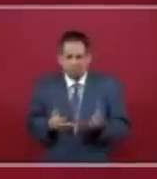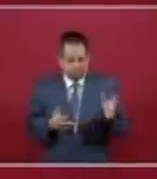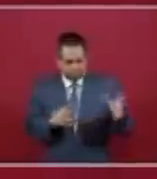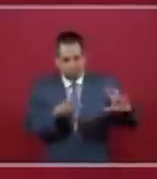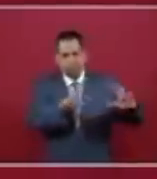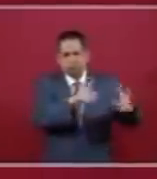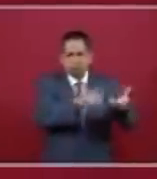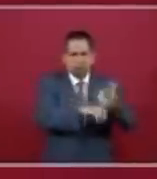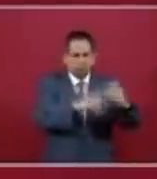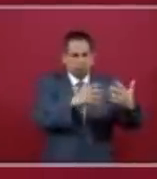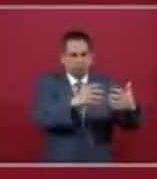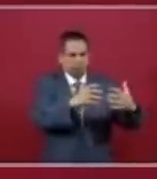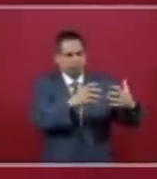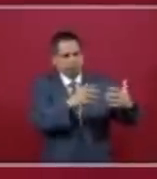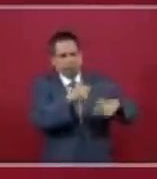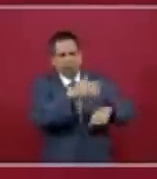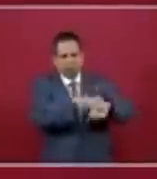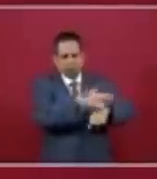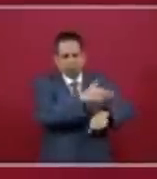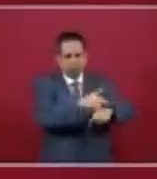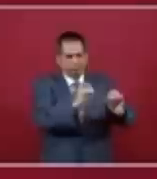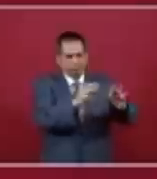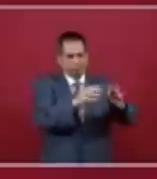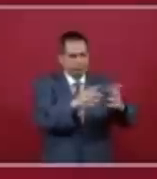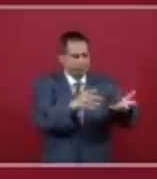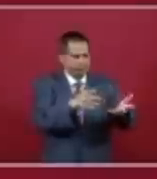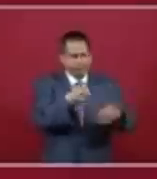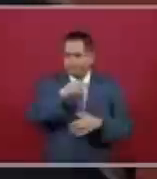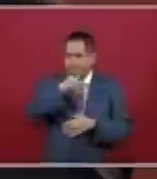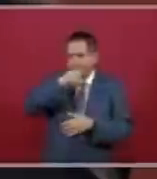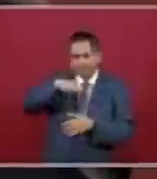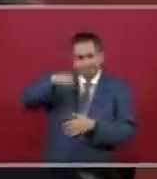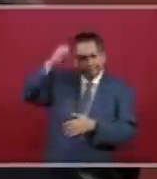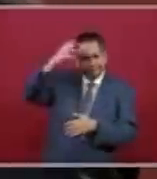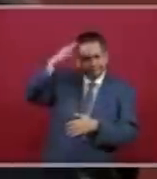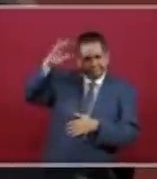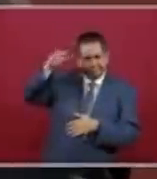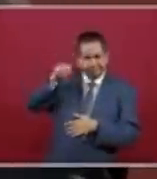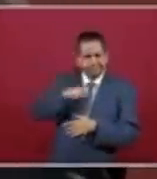aparato administrativo. Los adultos mayores ahora